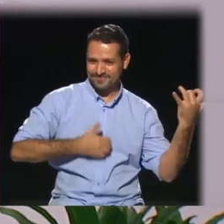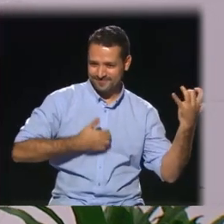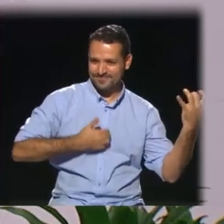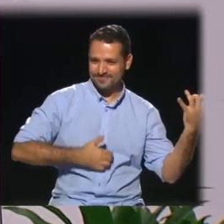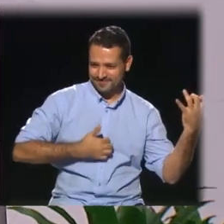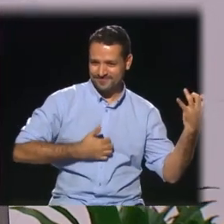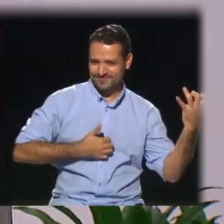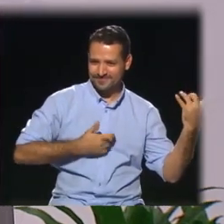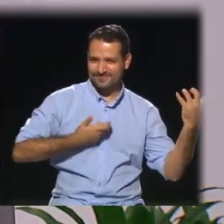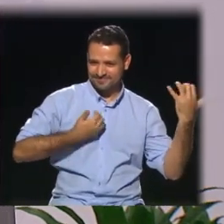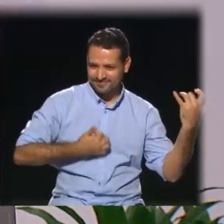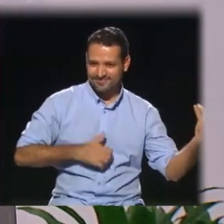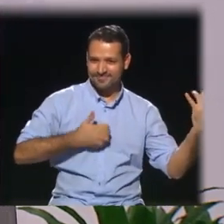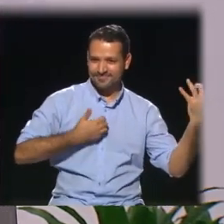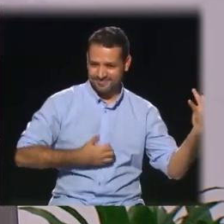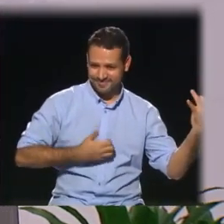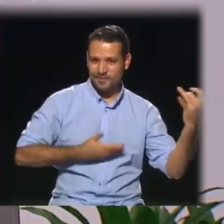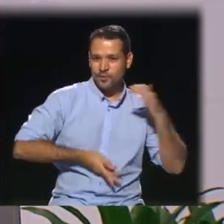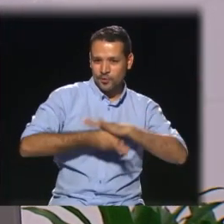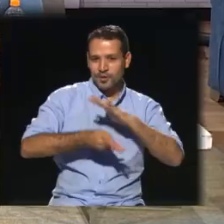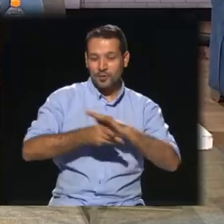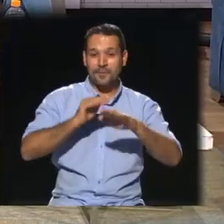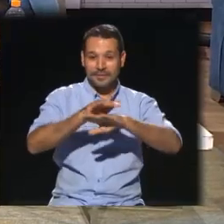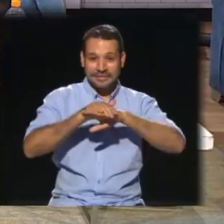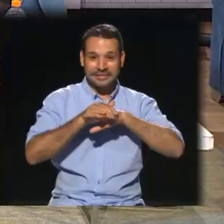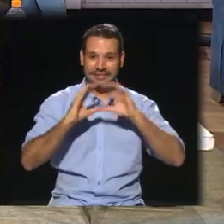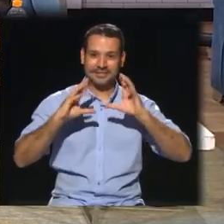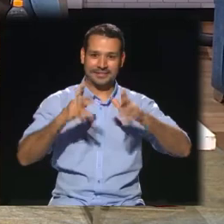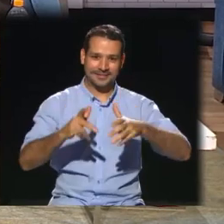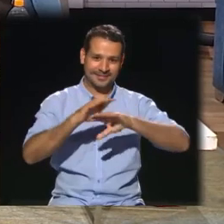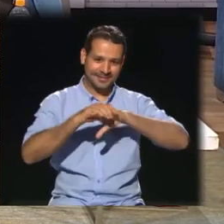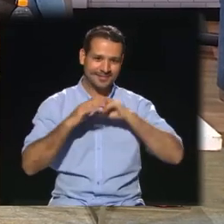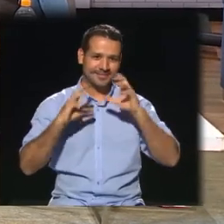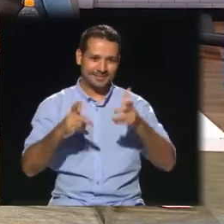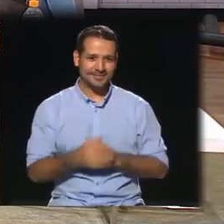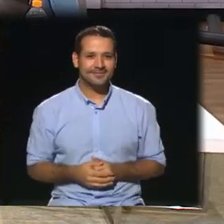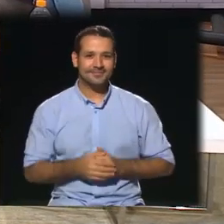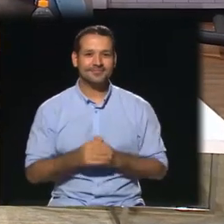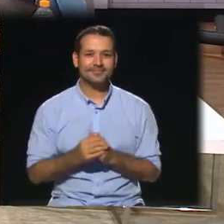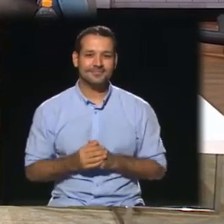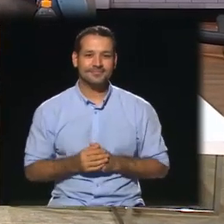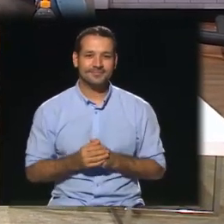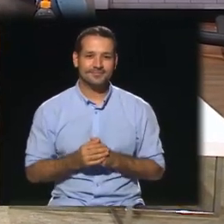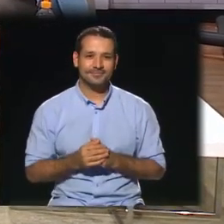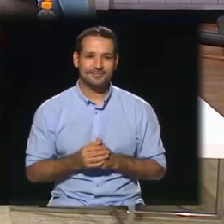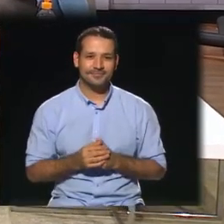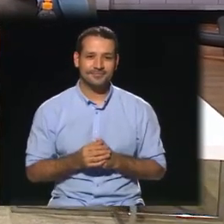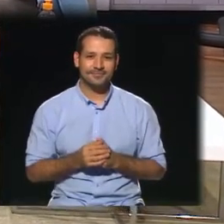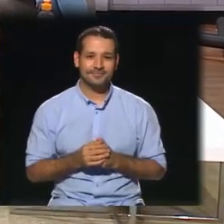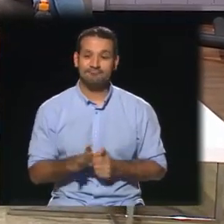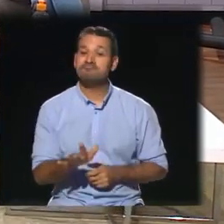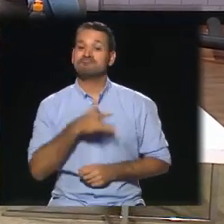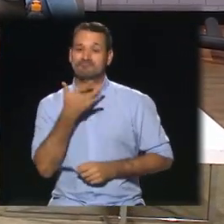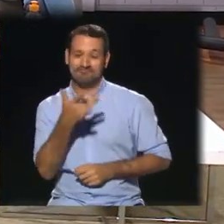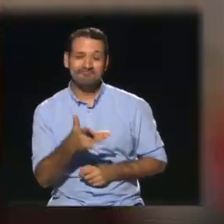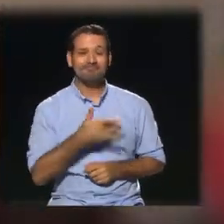mensajes institucionales, porque ya regresamos con clase de inglés. Ay, fue madre otra vez. Si lo que quieres es salsa, siente la clave para